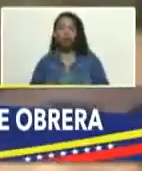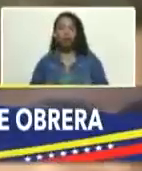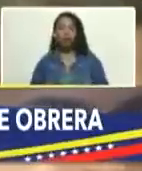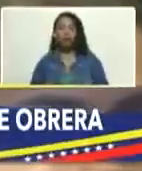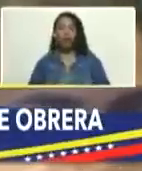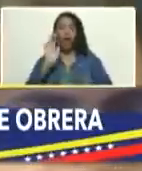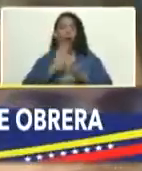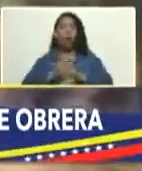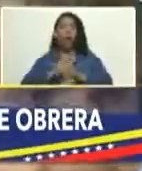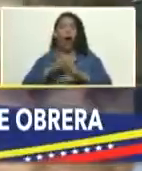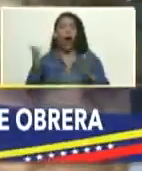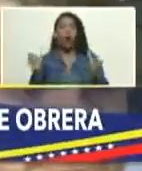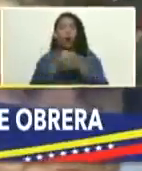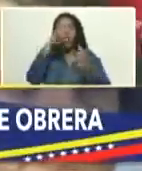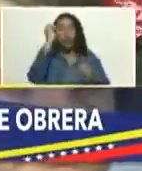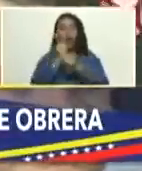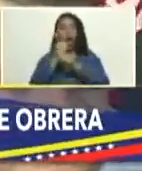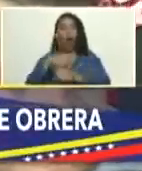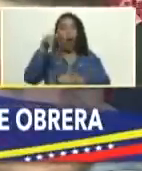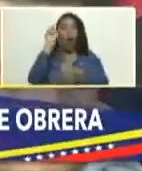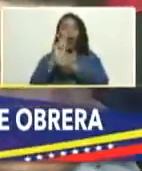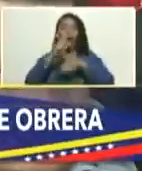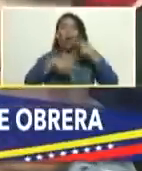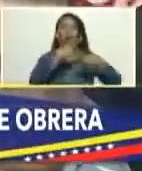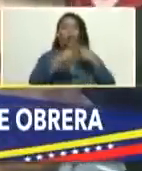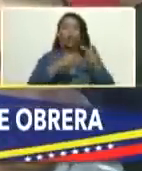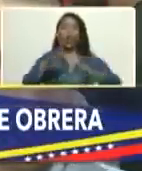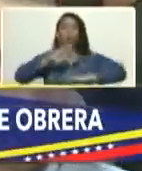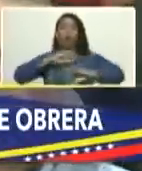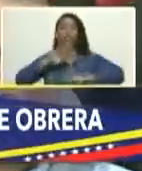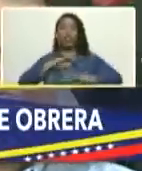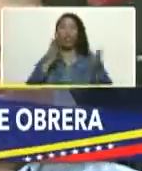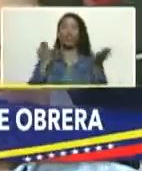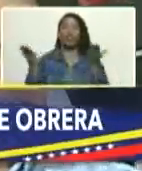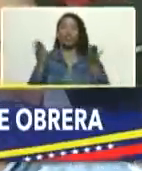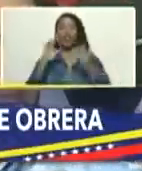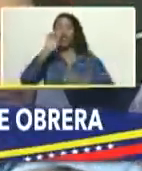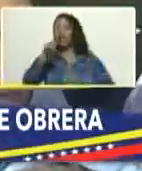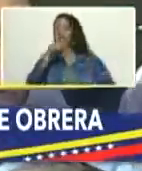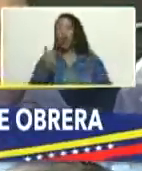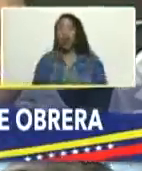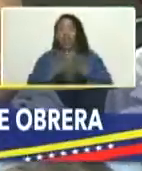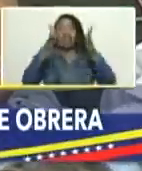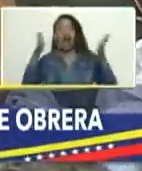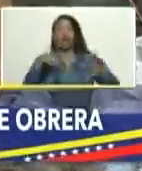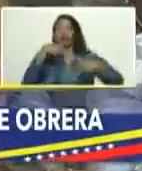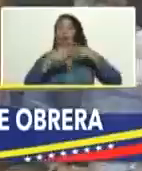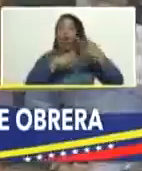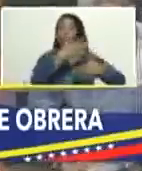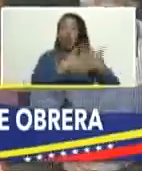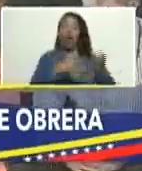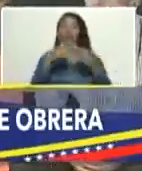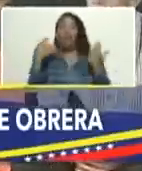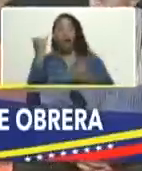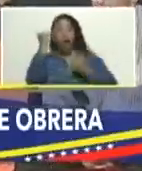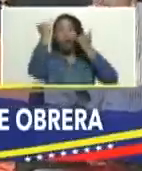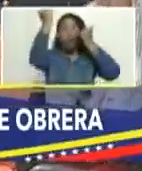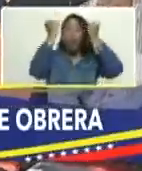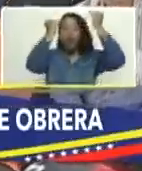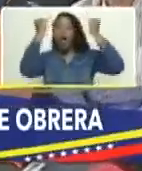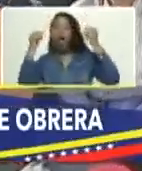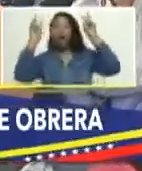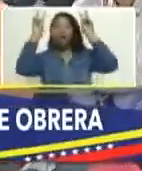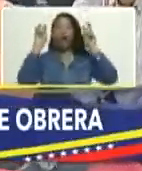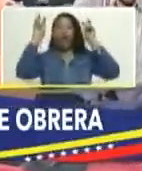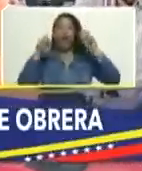Porque la clase obrera no solo es la productora de bienes y servicios, sino es la gran productora de ideas innovadoras